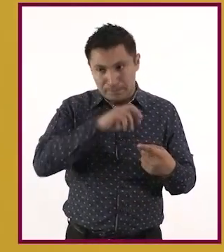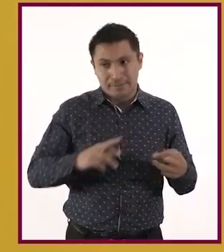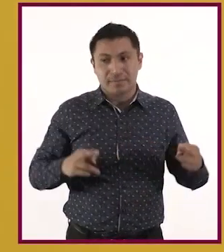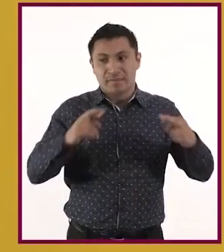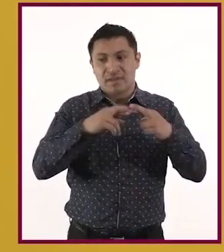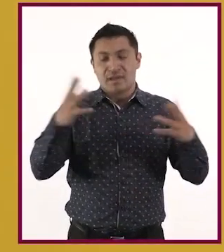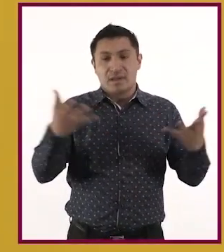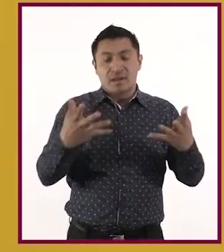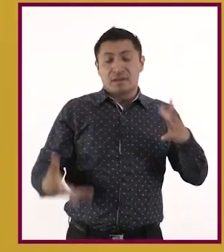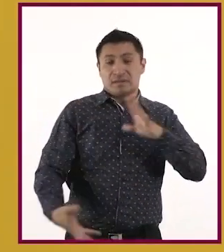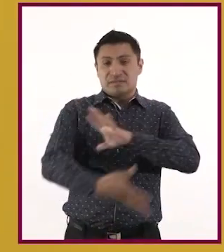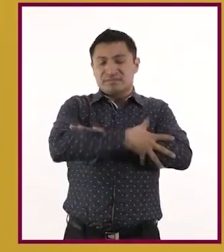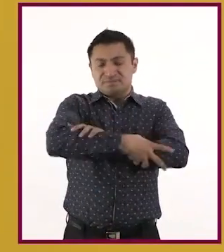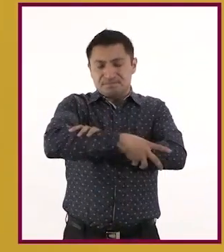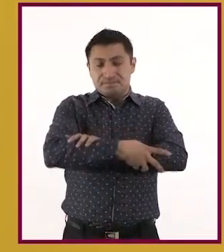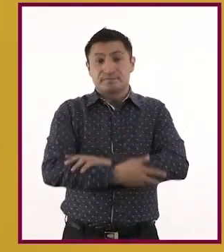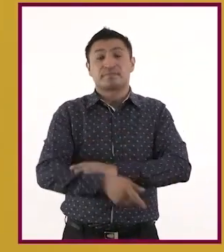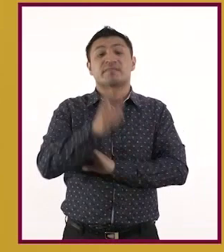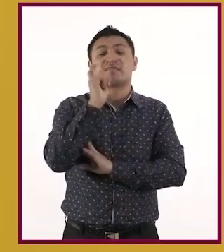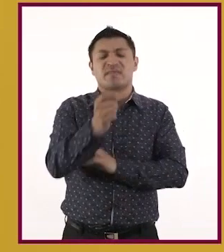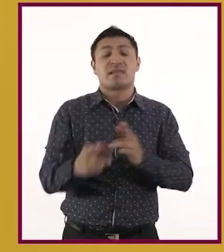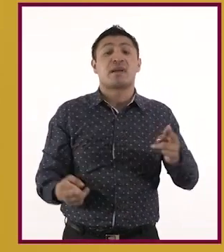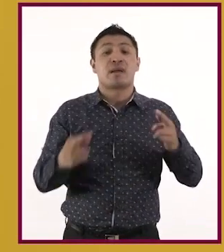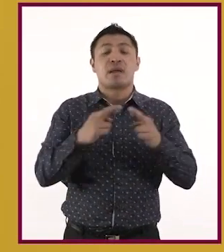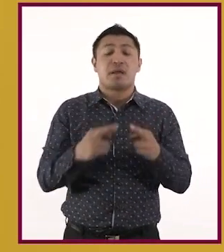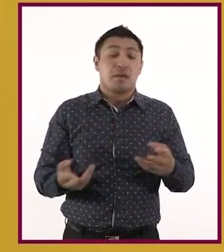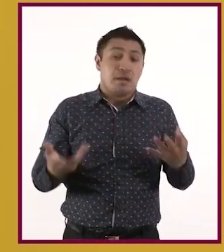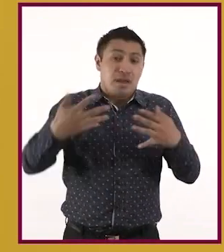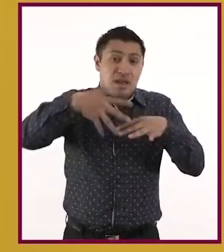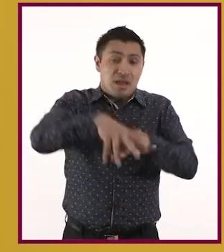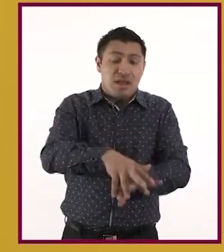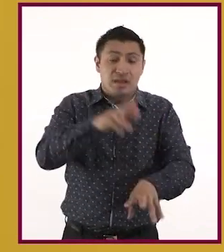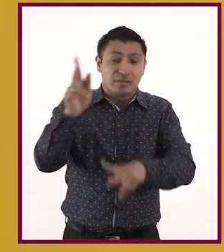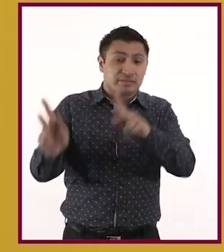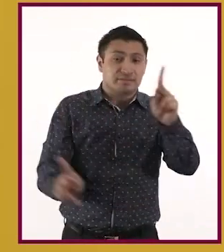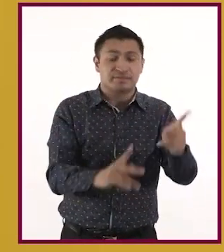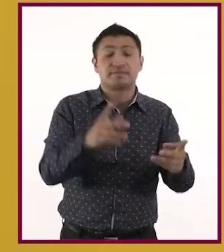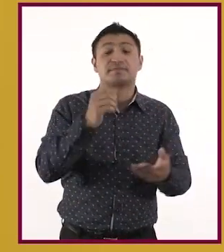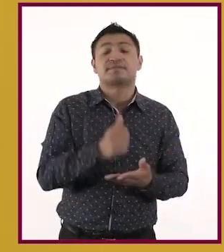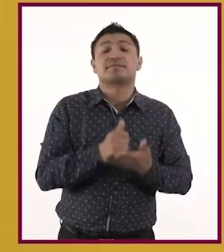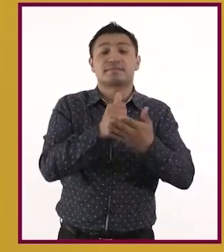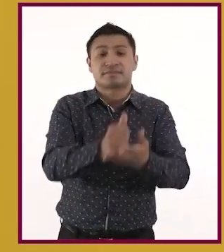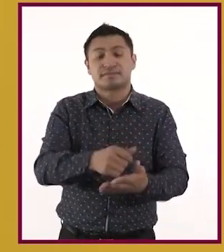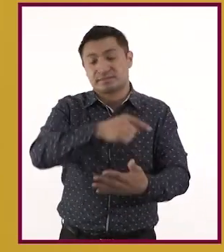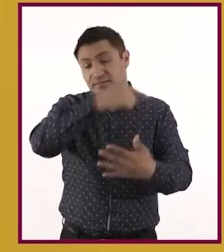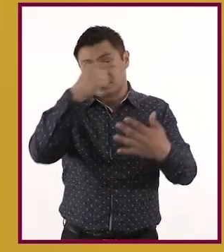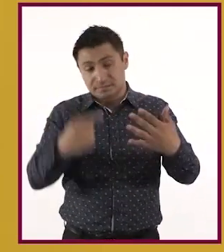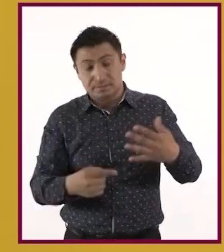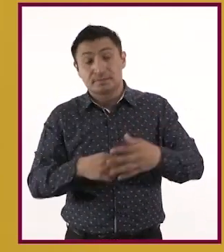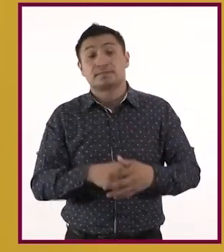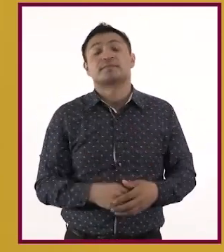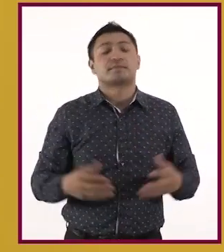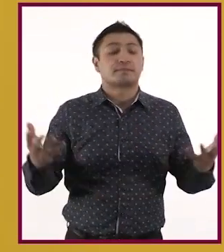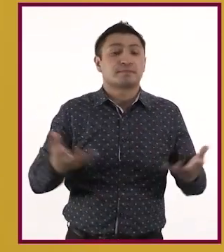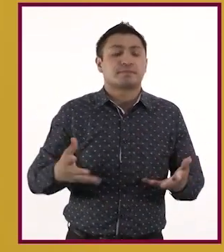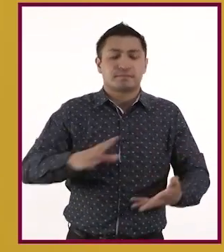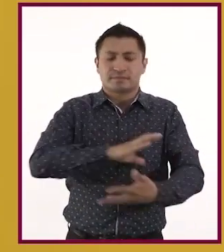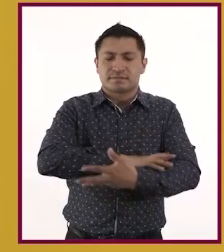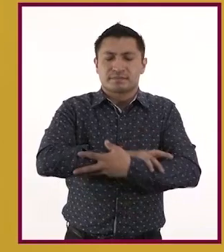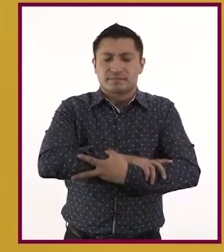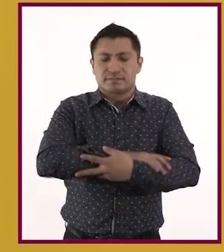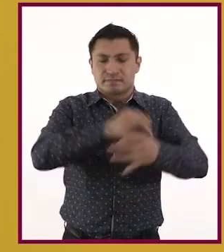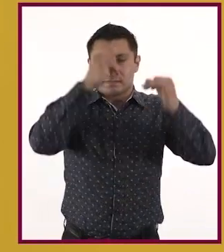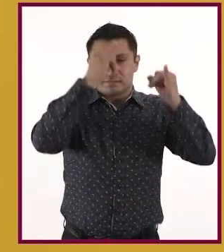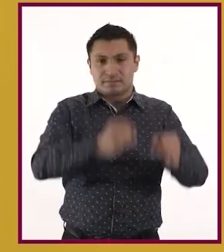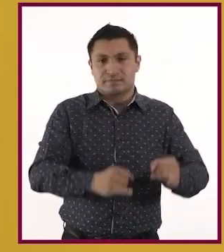crea lazos de identidad. La religión es un rasgo de integración de los pueblos porque permite, entre otros aspectos, crear lazos de identidad